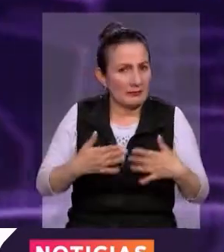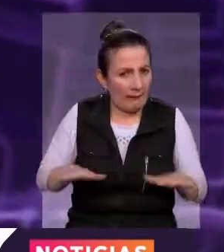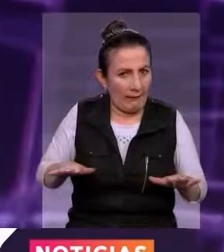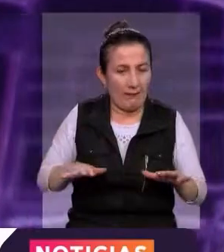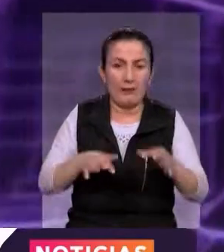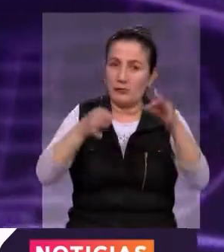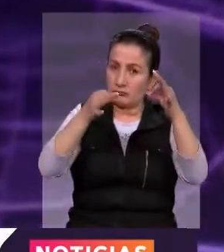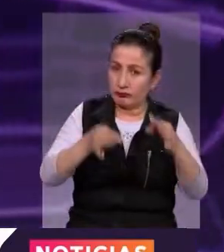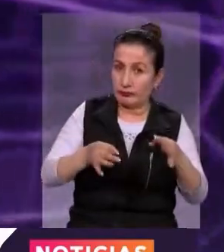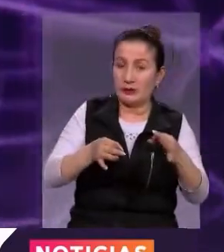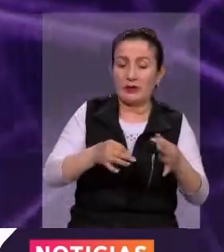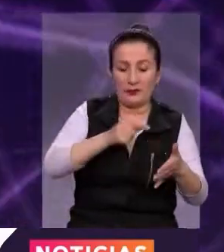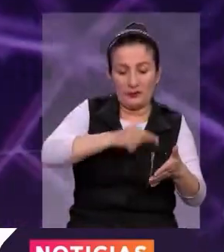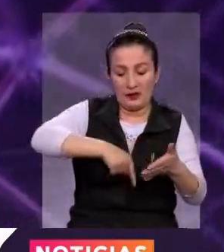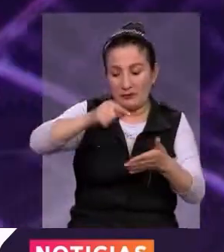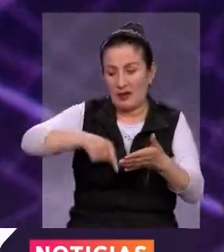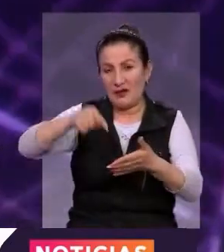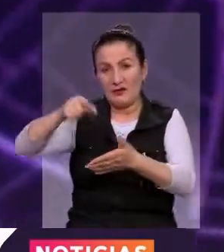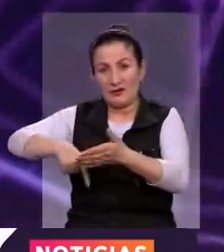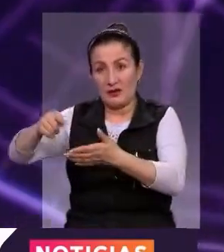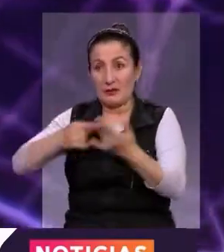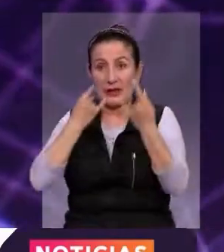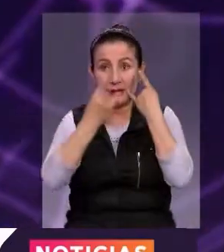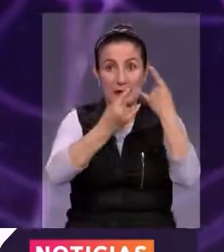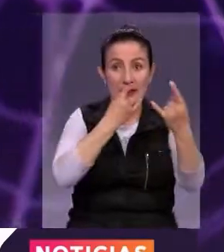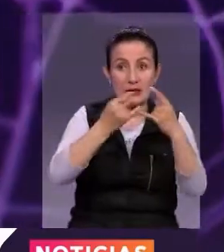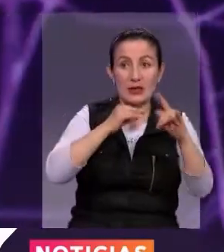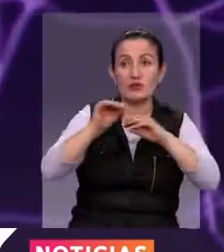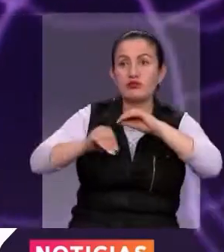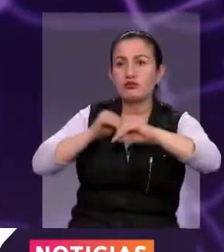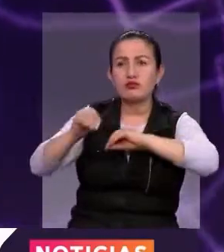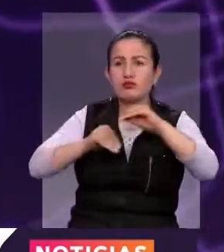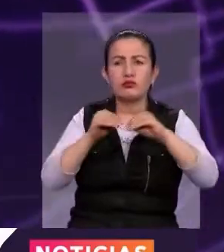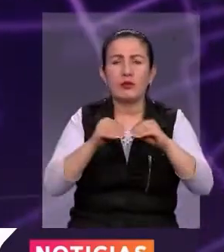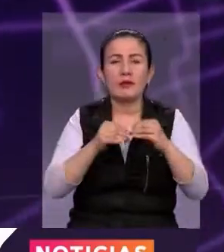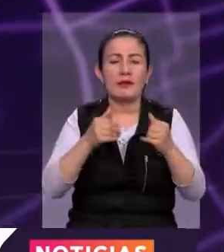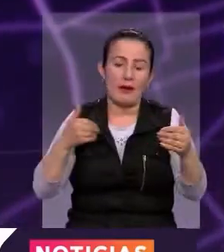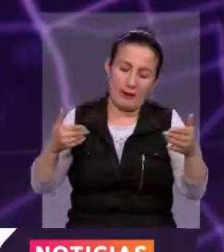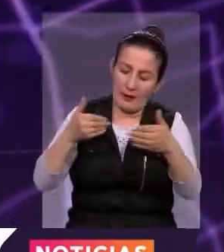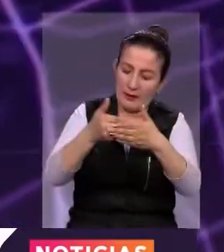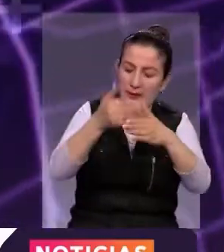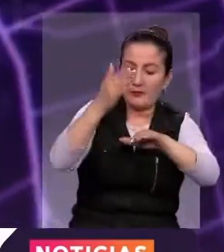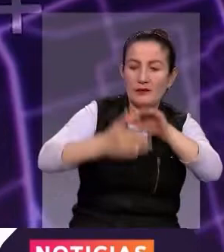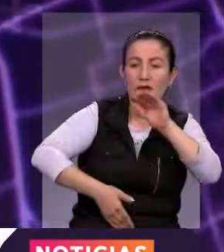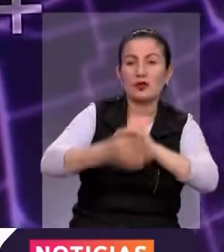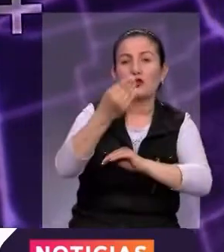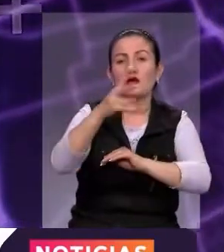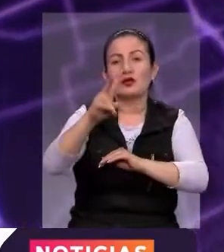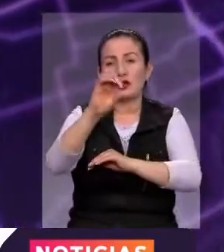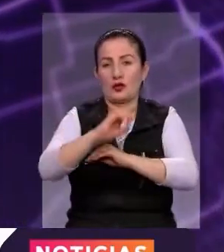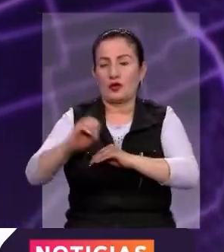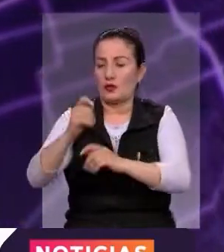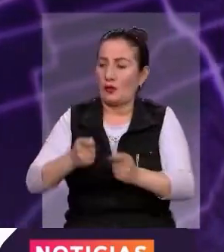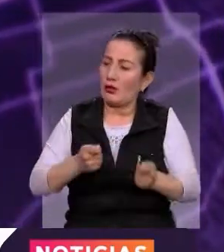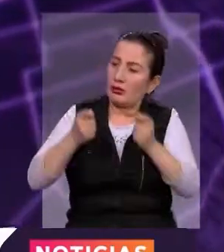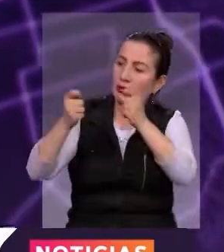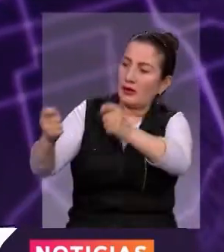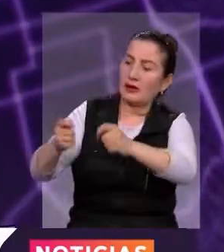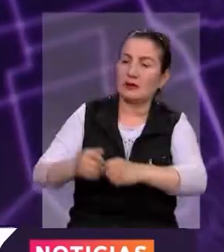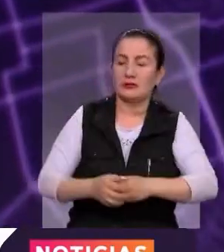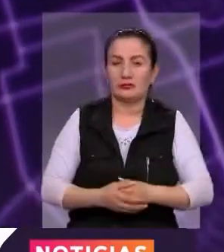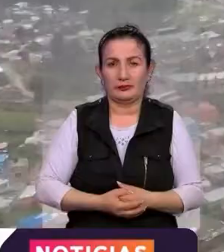una realidad, las firmas interesadas en la licitación tienen hasta el 12 de octubre para entregar su